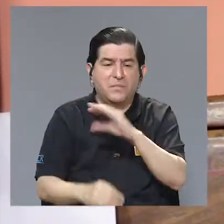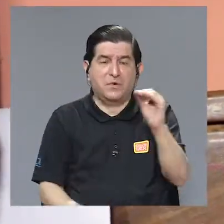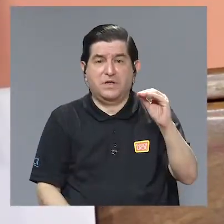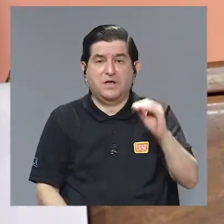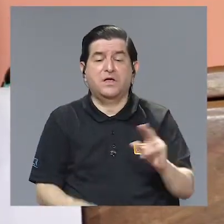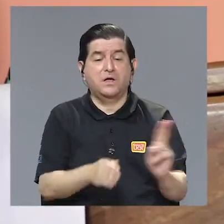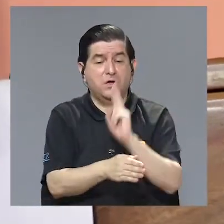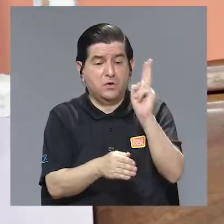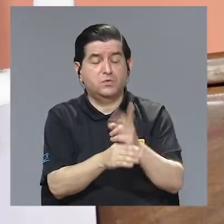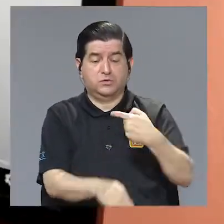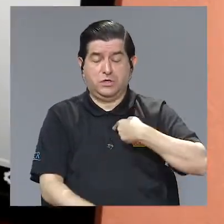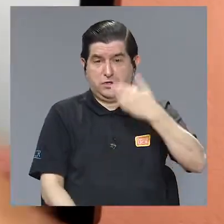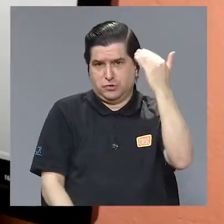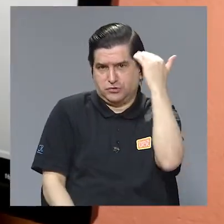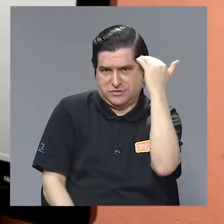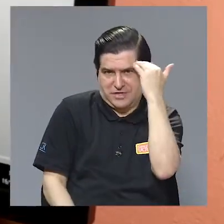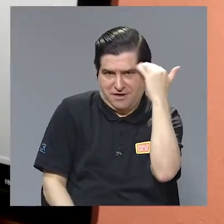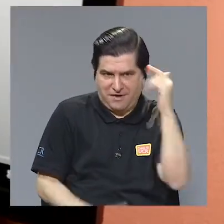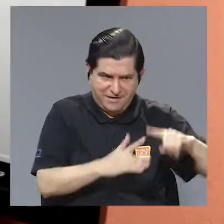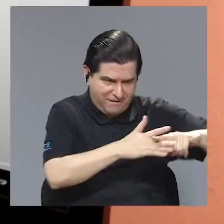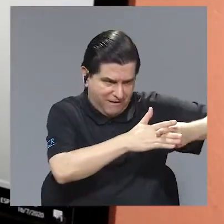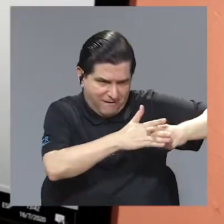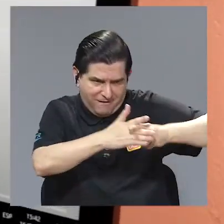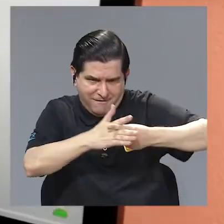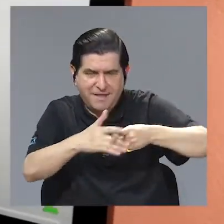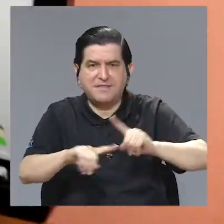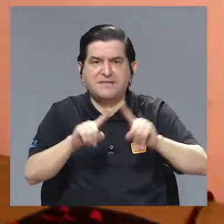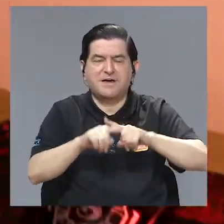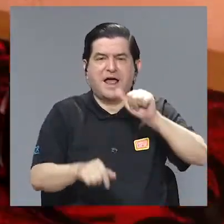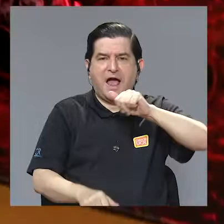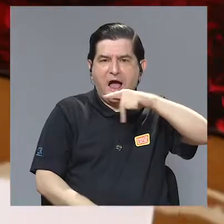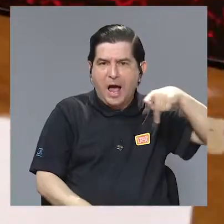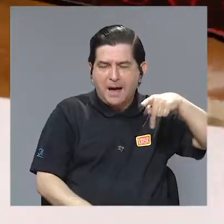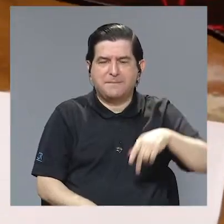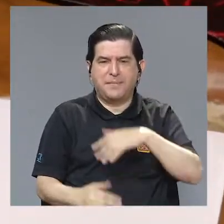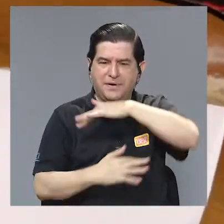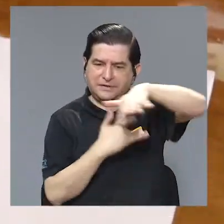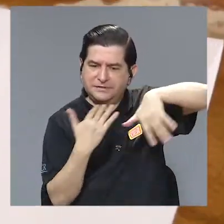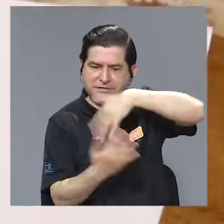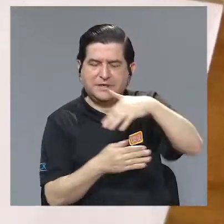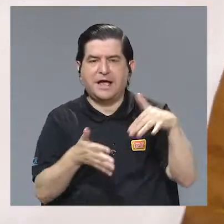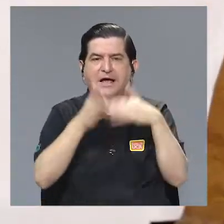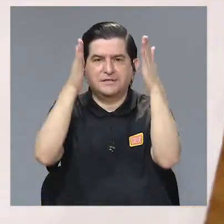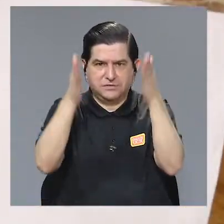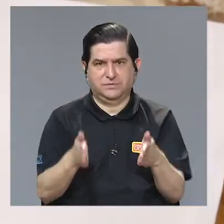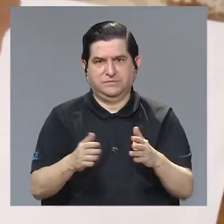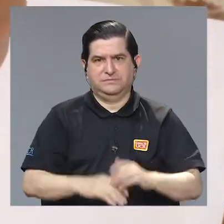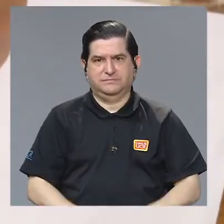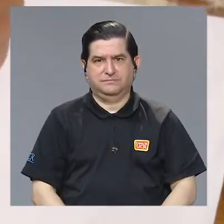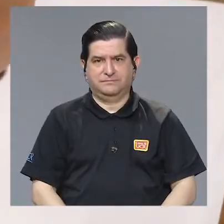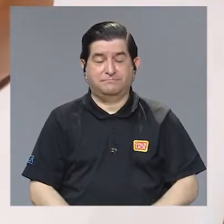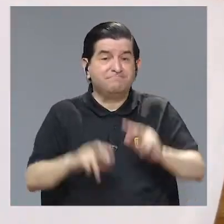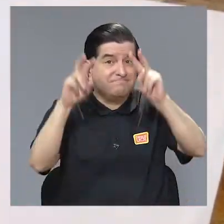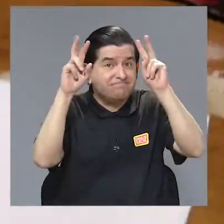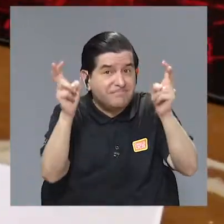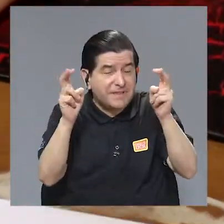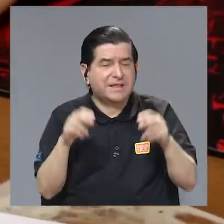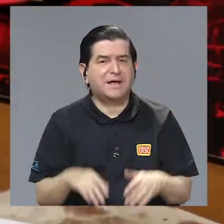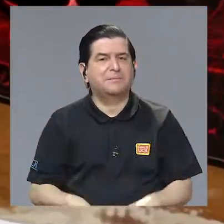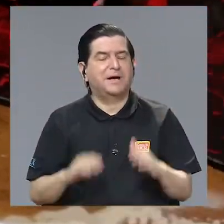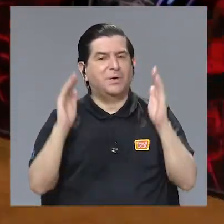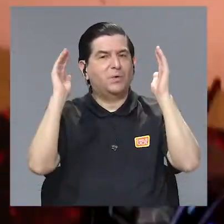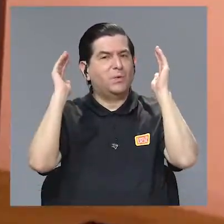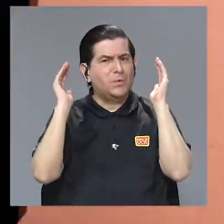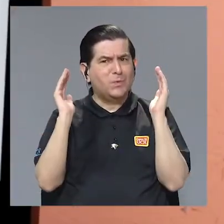cómo manejo y sé utilizar yo esas herramientas, esas aplicaciones para poder interactuar con los estudiantes. Entonces hay un tema